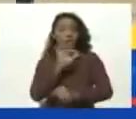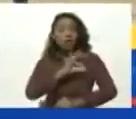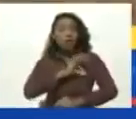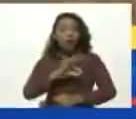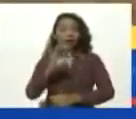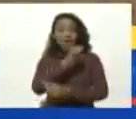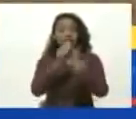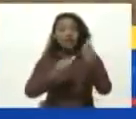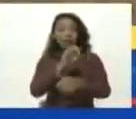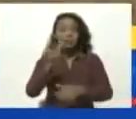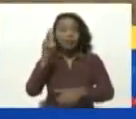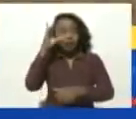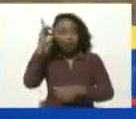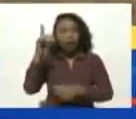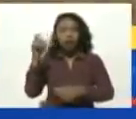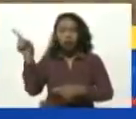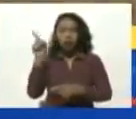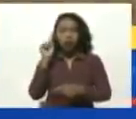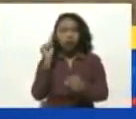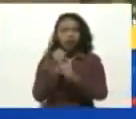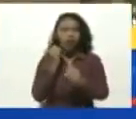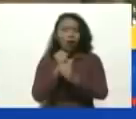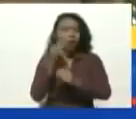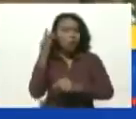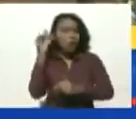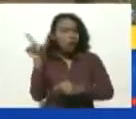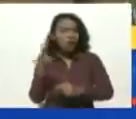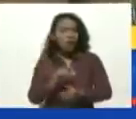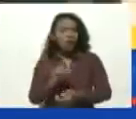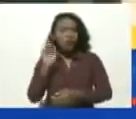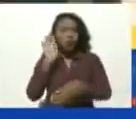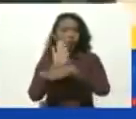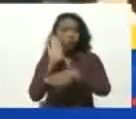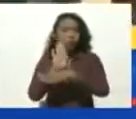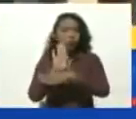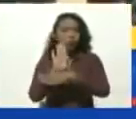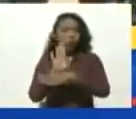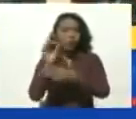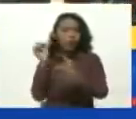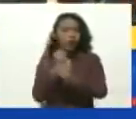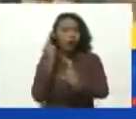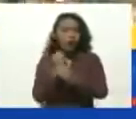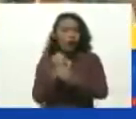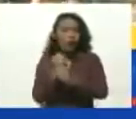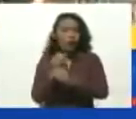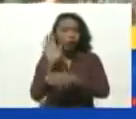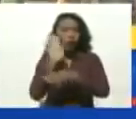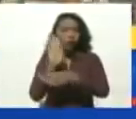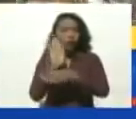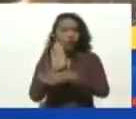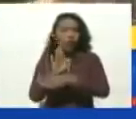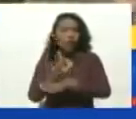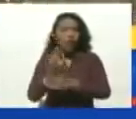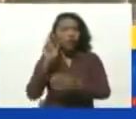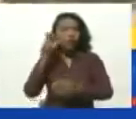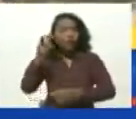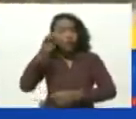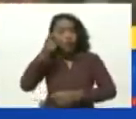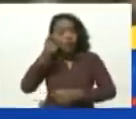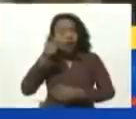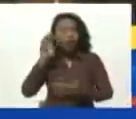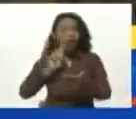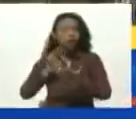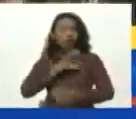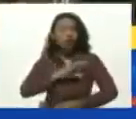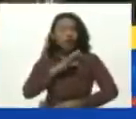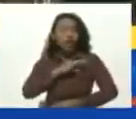vicepresidenta. Usted que es laboralista. Protección laboral, protección de la seguridad social, protección